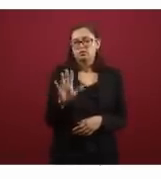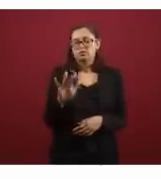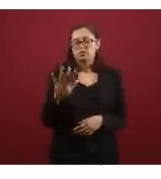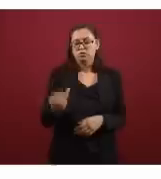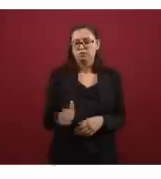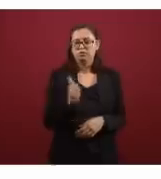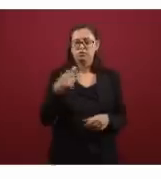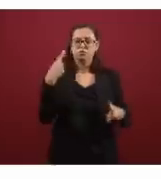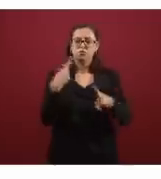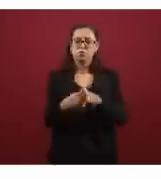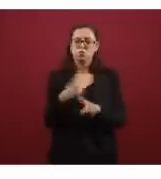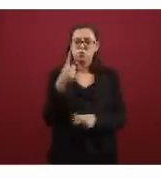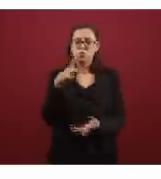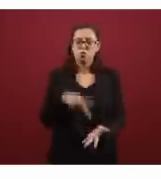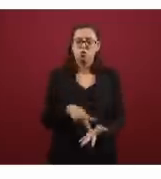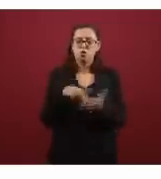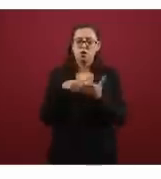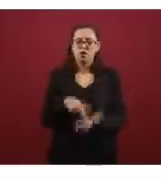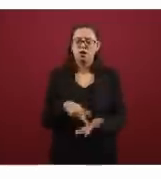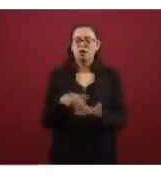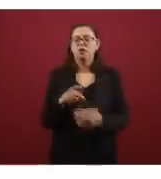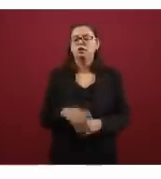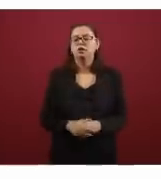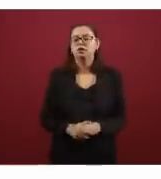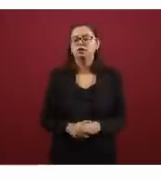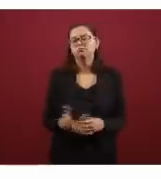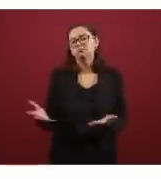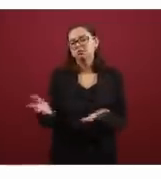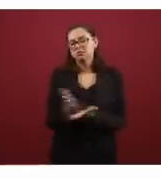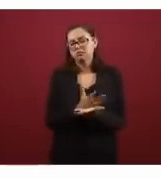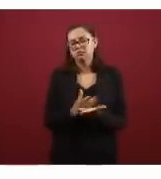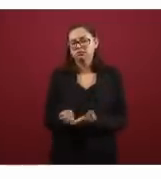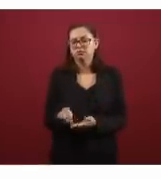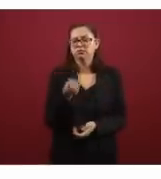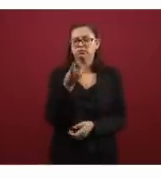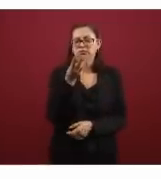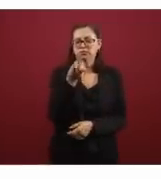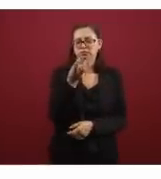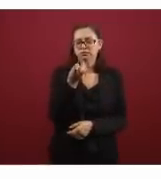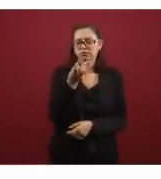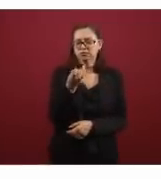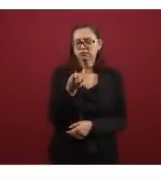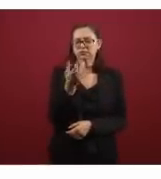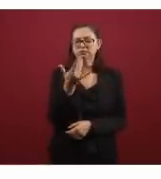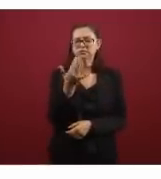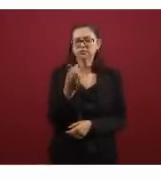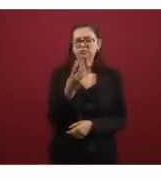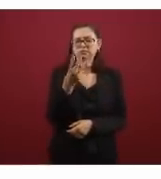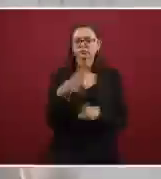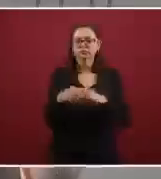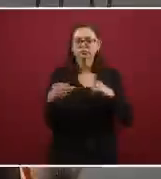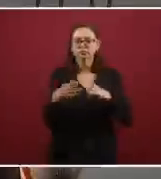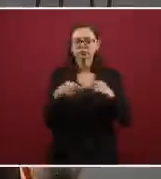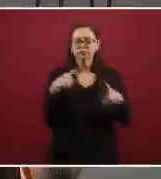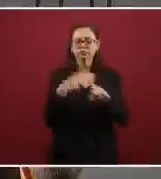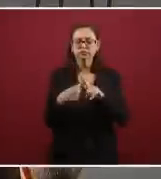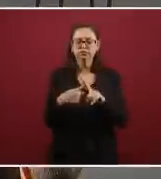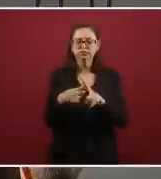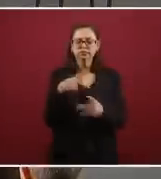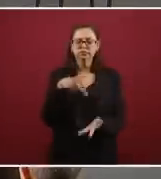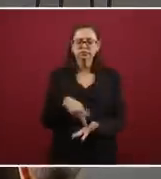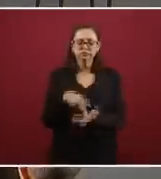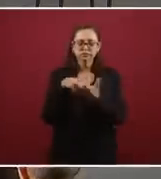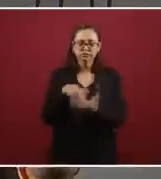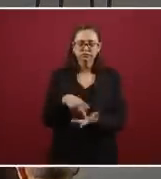por kilo, Servigas SADCB, con un margen de 3 pesos 53 centavos. En